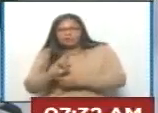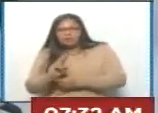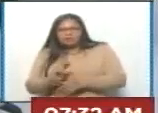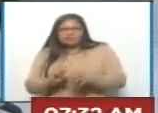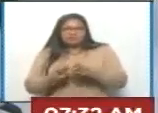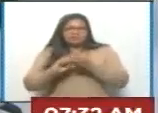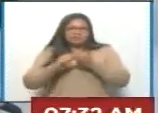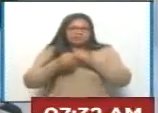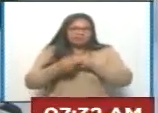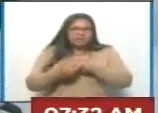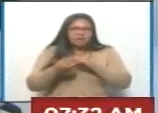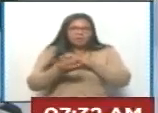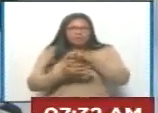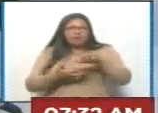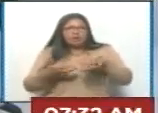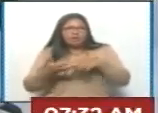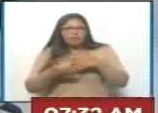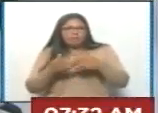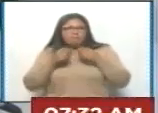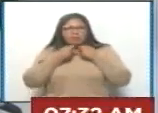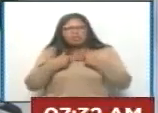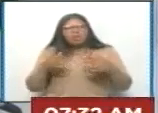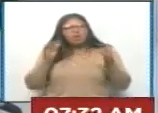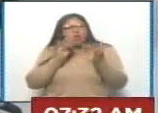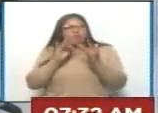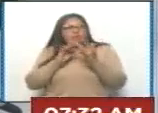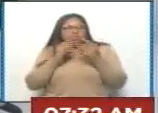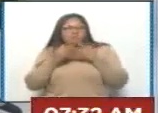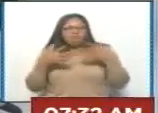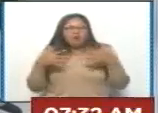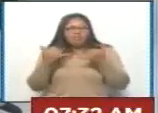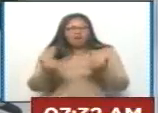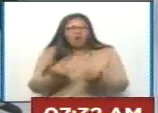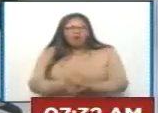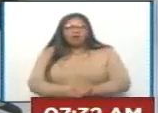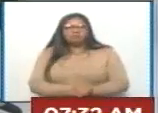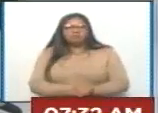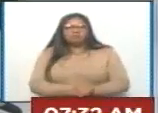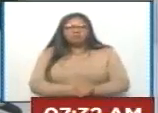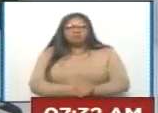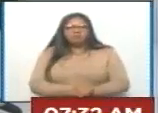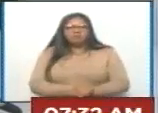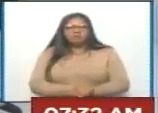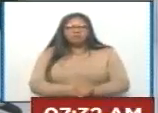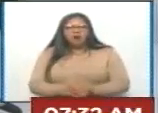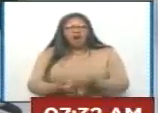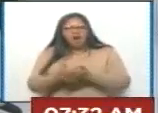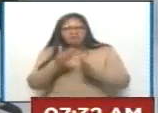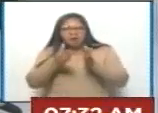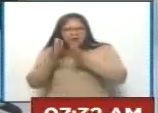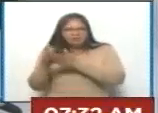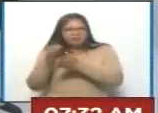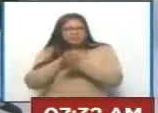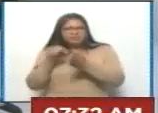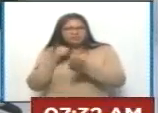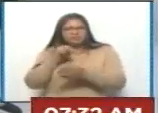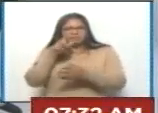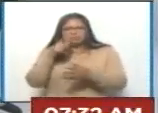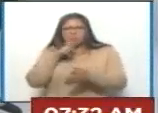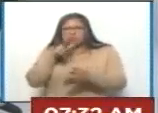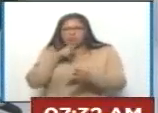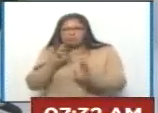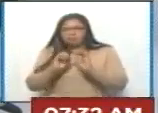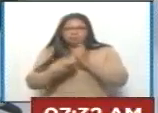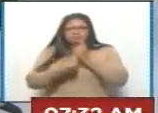fracturaron, enseguida perdieron el contacto con las masas y cometieron graves errores. Además de eso, había sido terriblemente